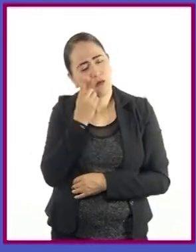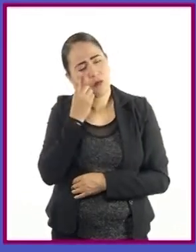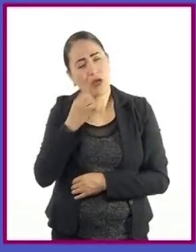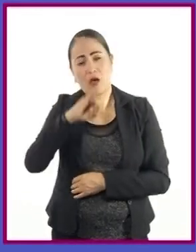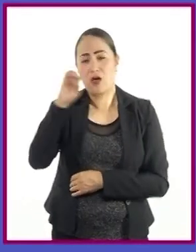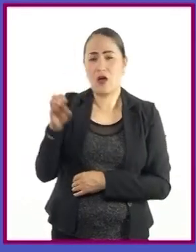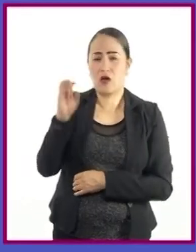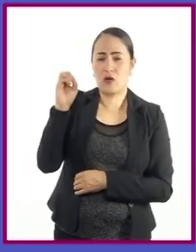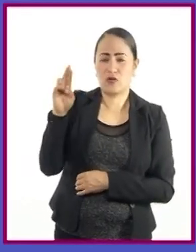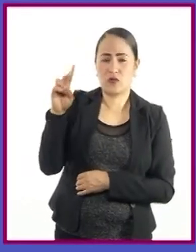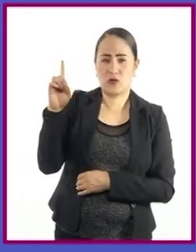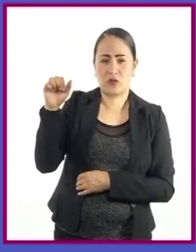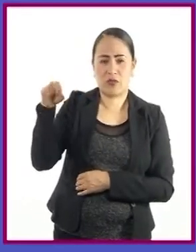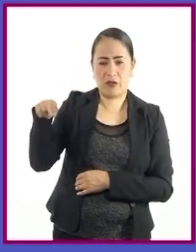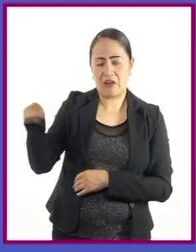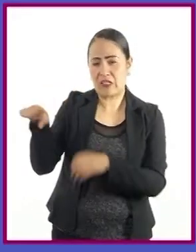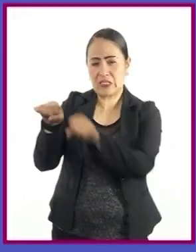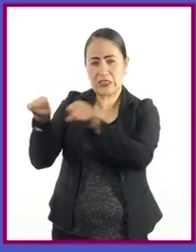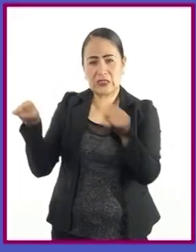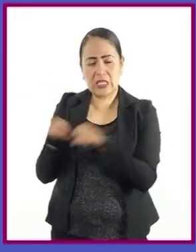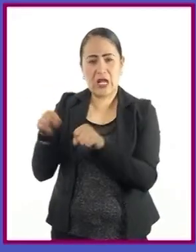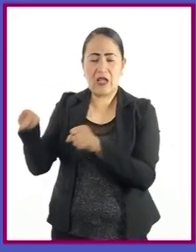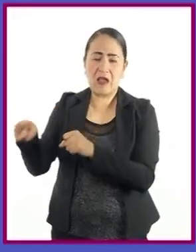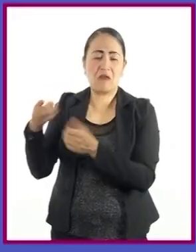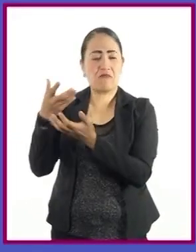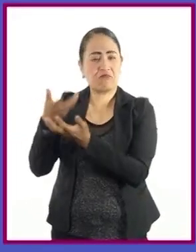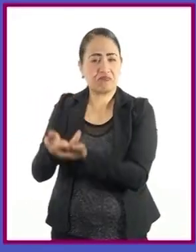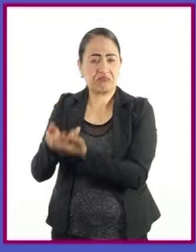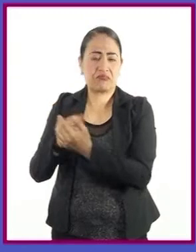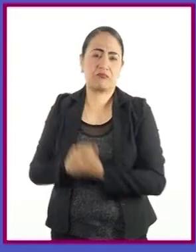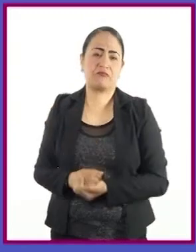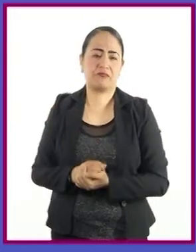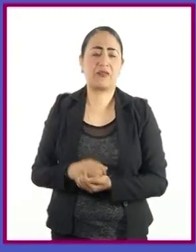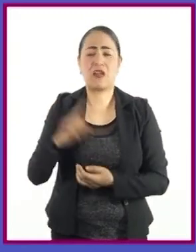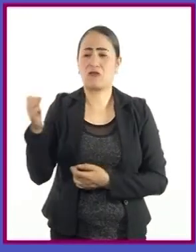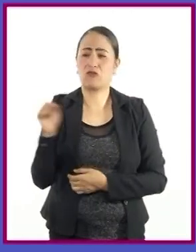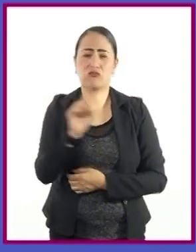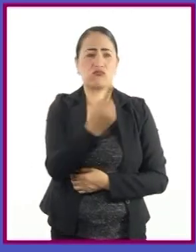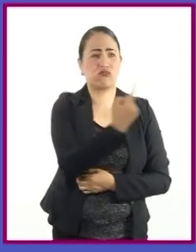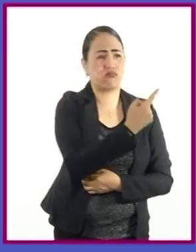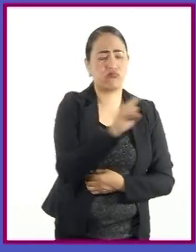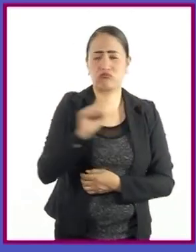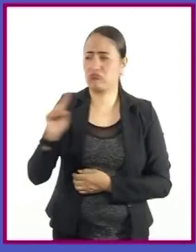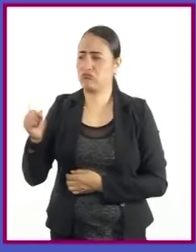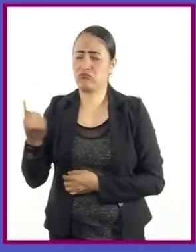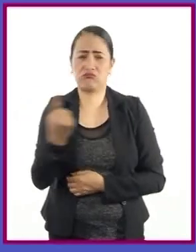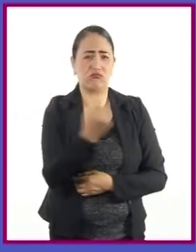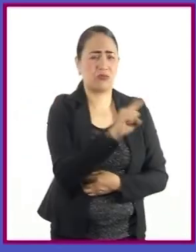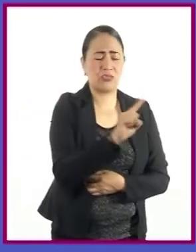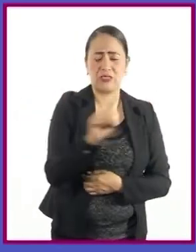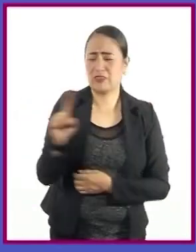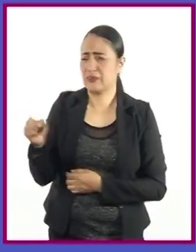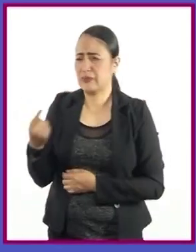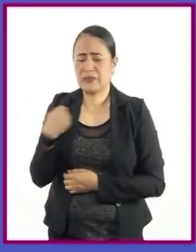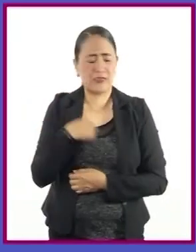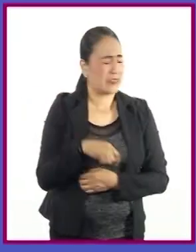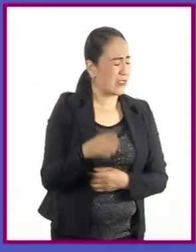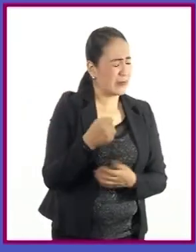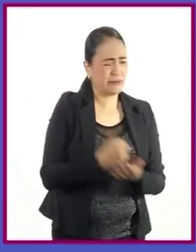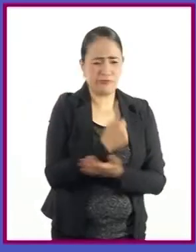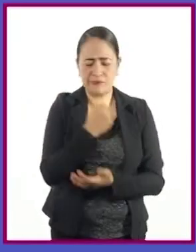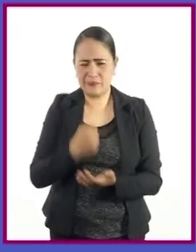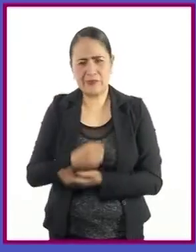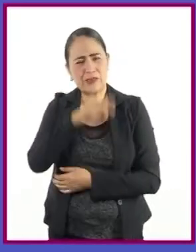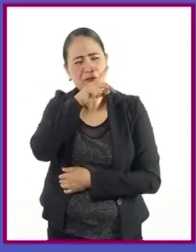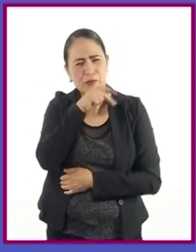en la sala, también con toda la luz encendida. Paseábase sin cesar de un extremo a otro con incansable obstinación.